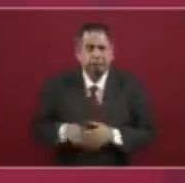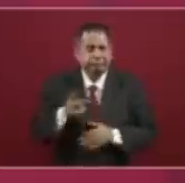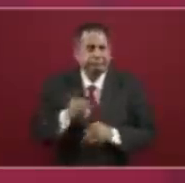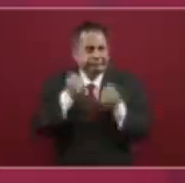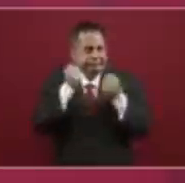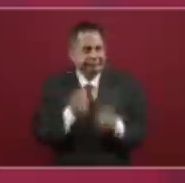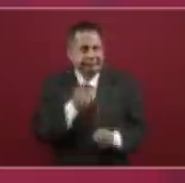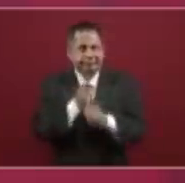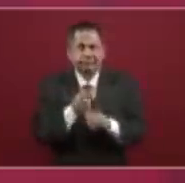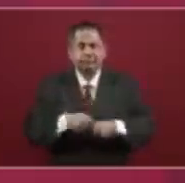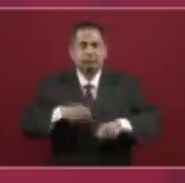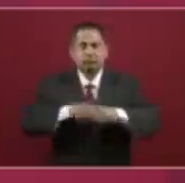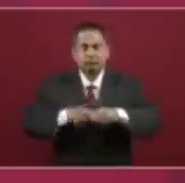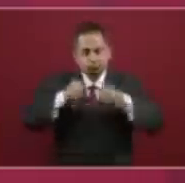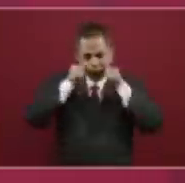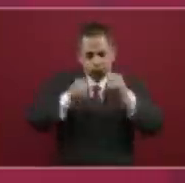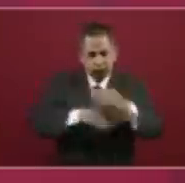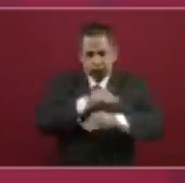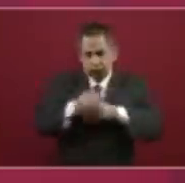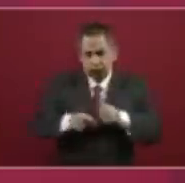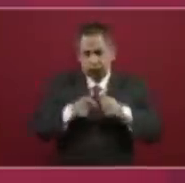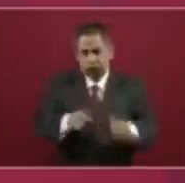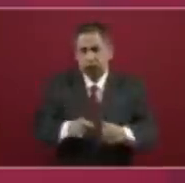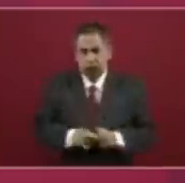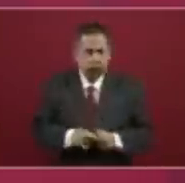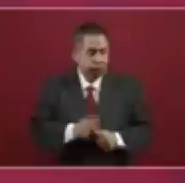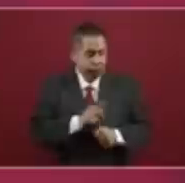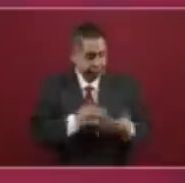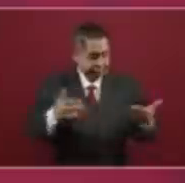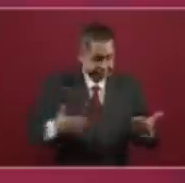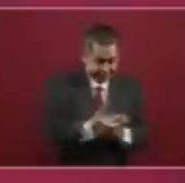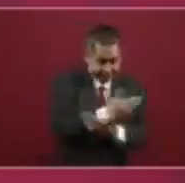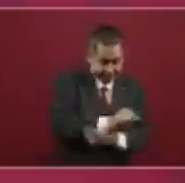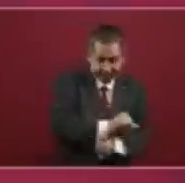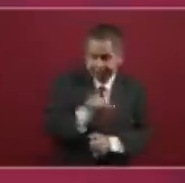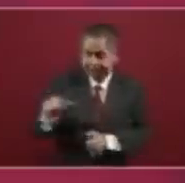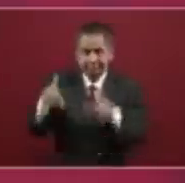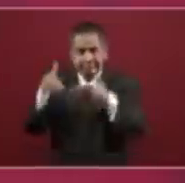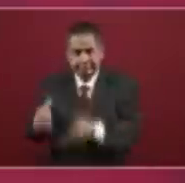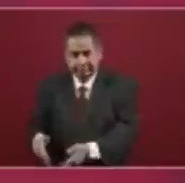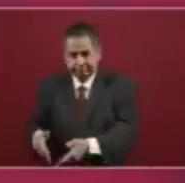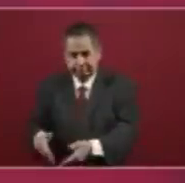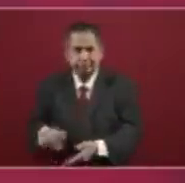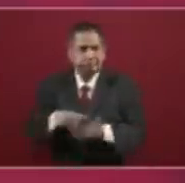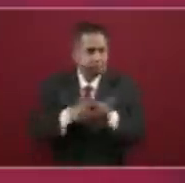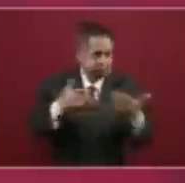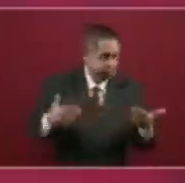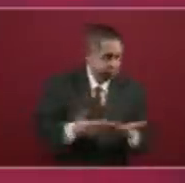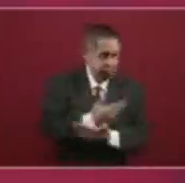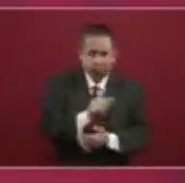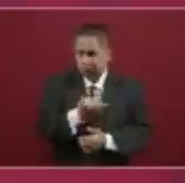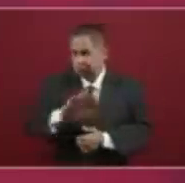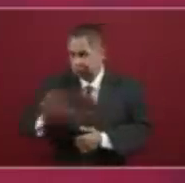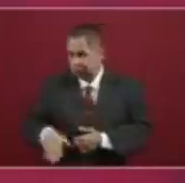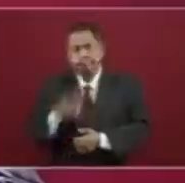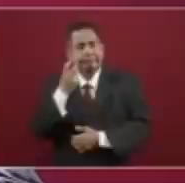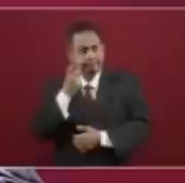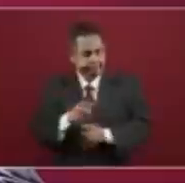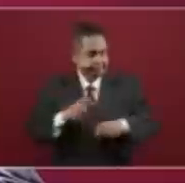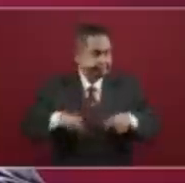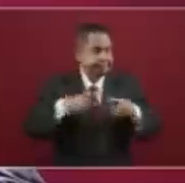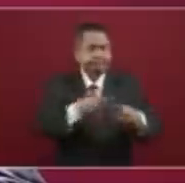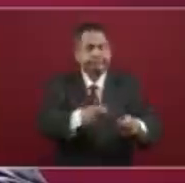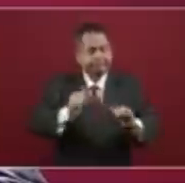seguridad social, desde la cuna hasta la tumba, desde el nacimiento hasta la muerte. Ese